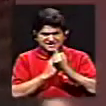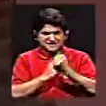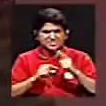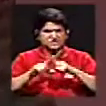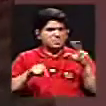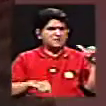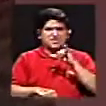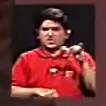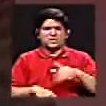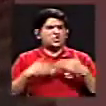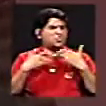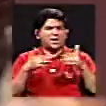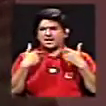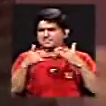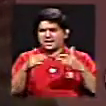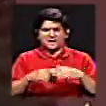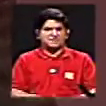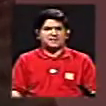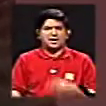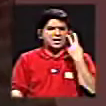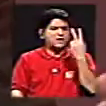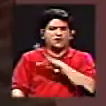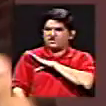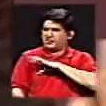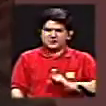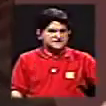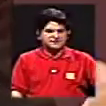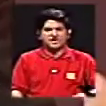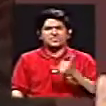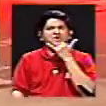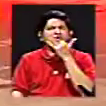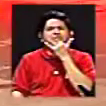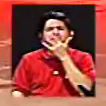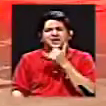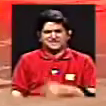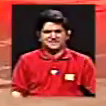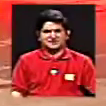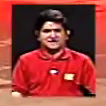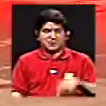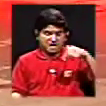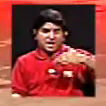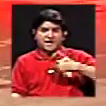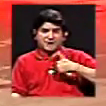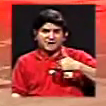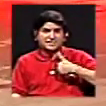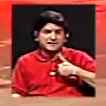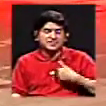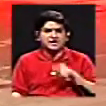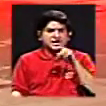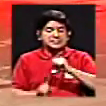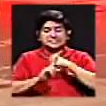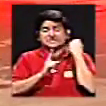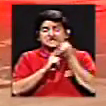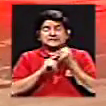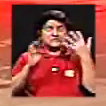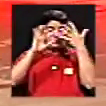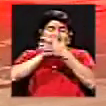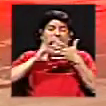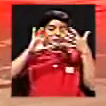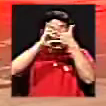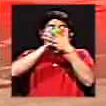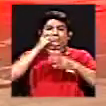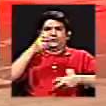ocurren en Panamá? ¿No lo estamos viendo que están pasando en Salvador? ¿Qué es lo que está ocurriendo? Que aquí tenemos esta maraña de